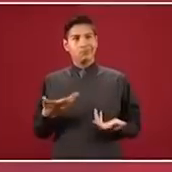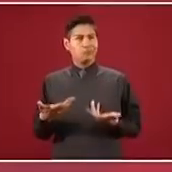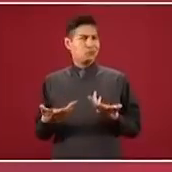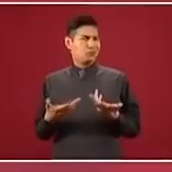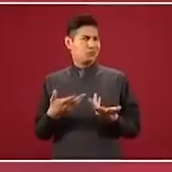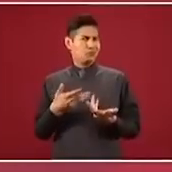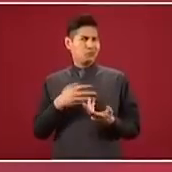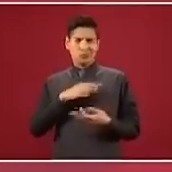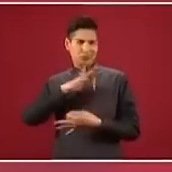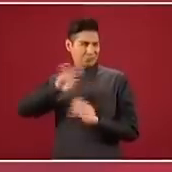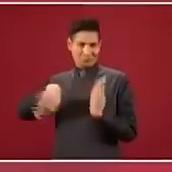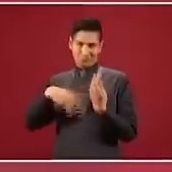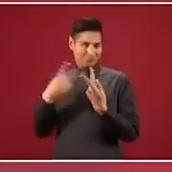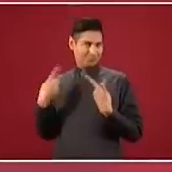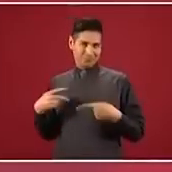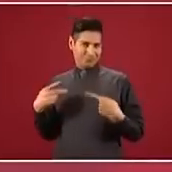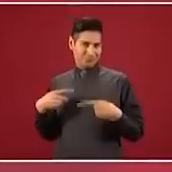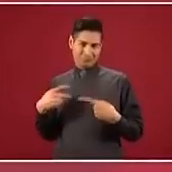derechohabientes